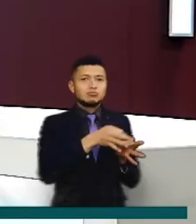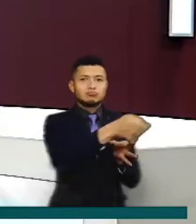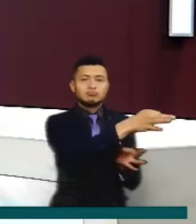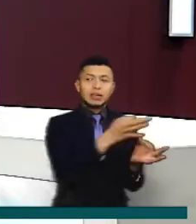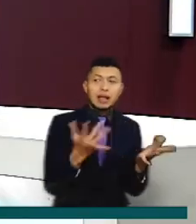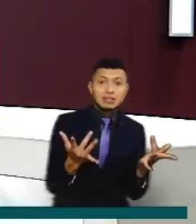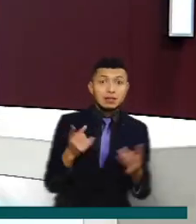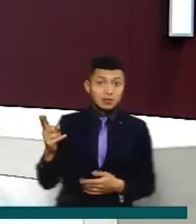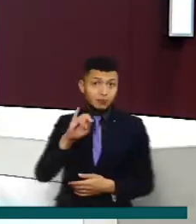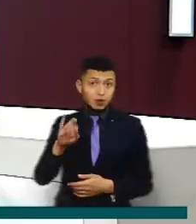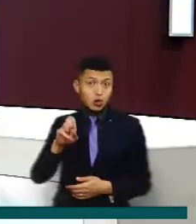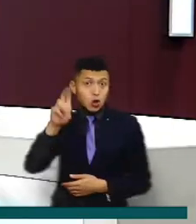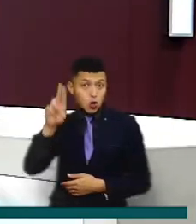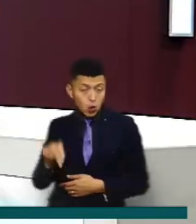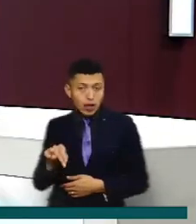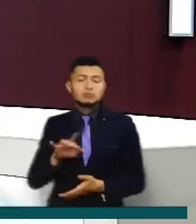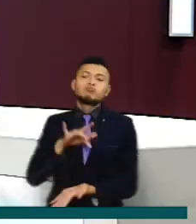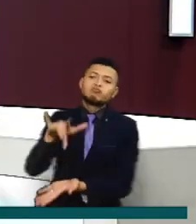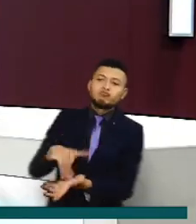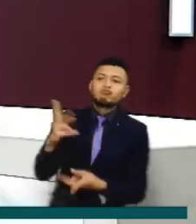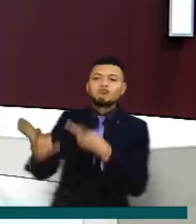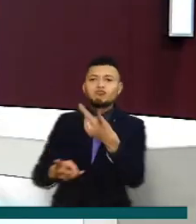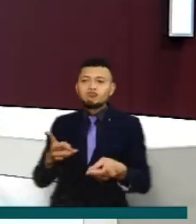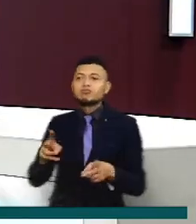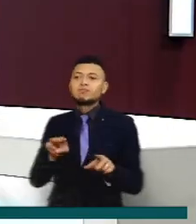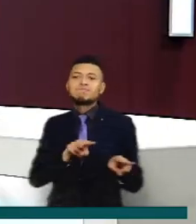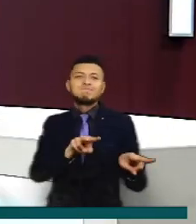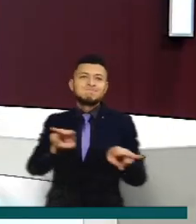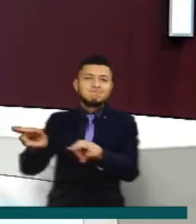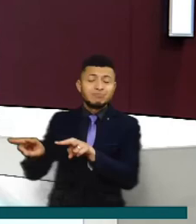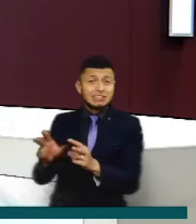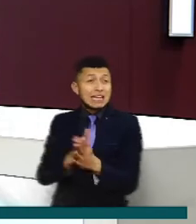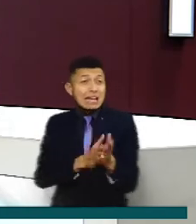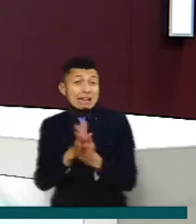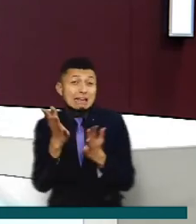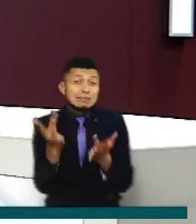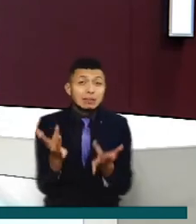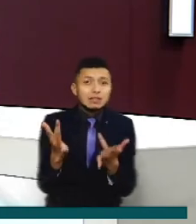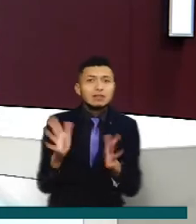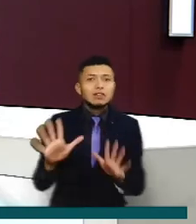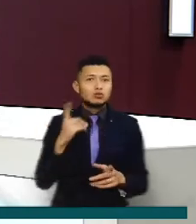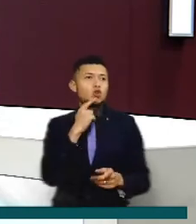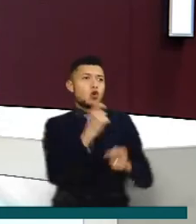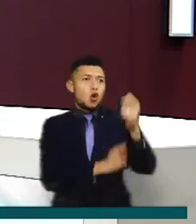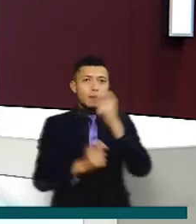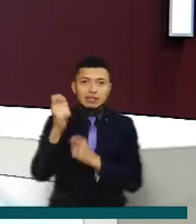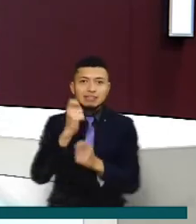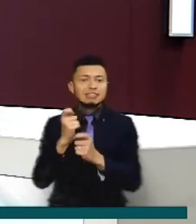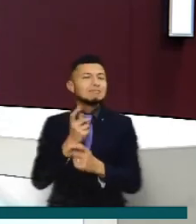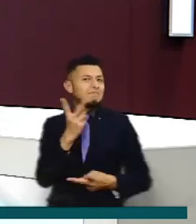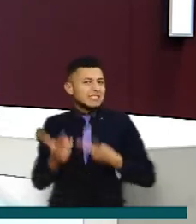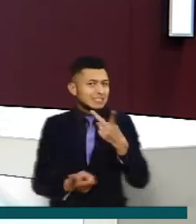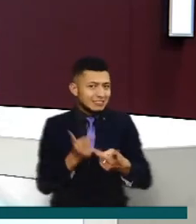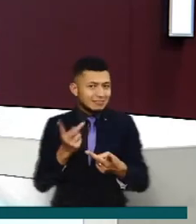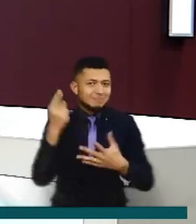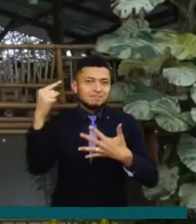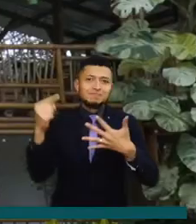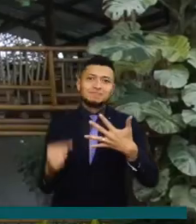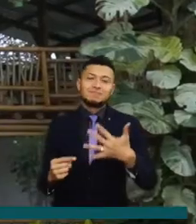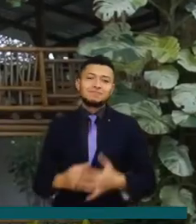Manuel Escobar estuvo de visita por alguno de estos miradores para conocer cuáles son las expectativas de los comerciantes y los visitantes.